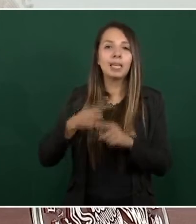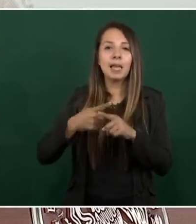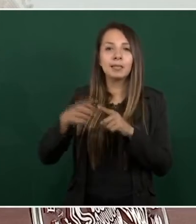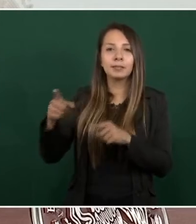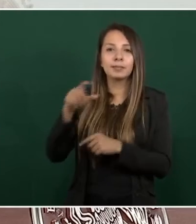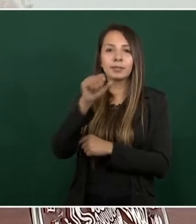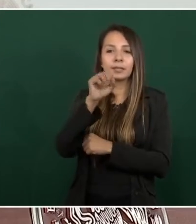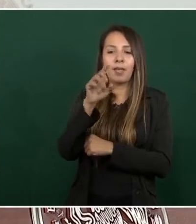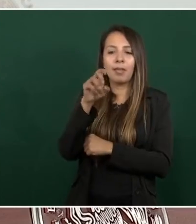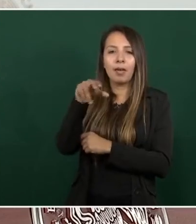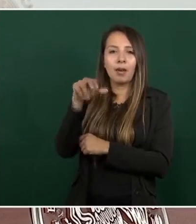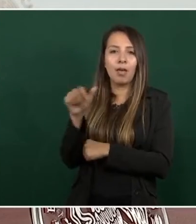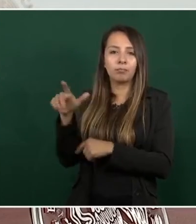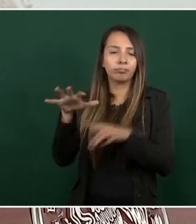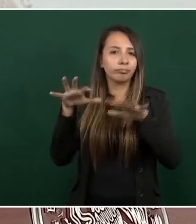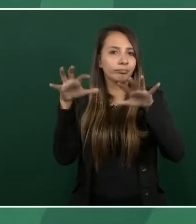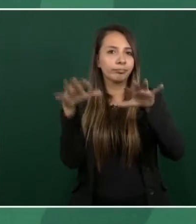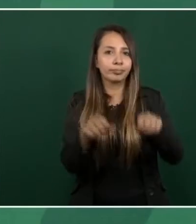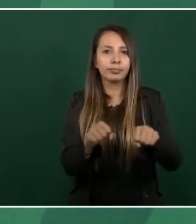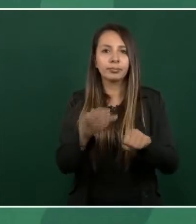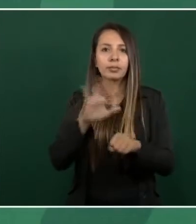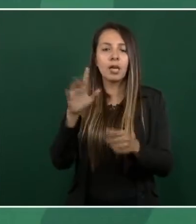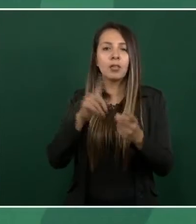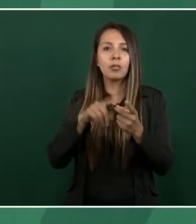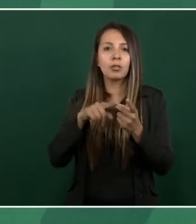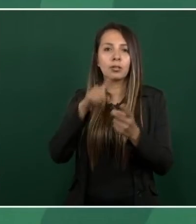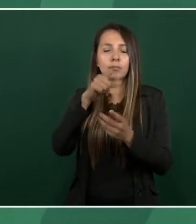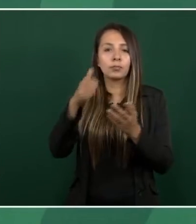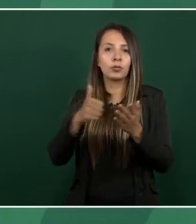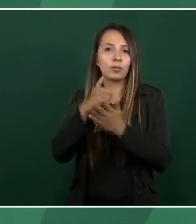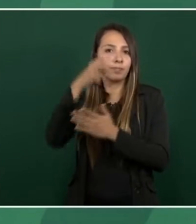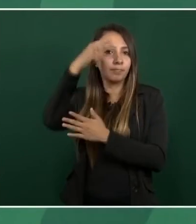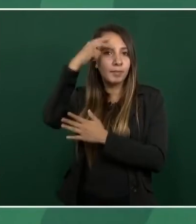la Defensa en la Ciudad de México,